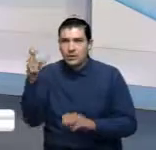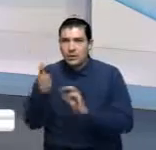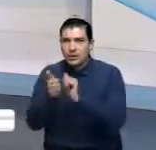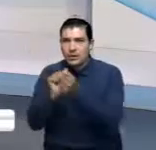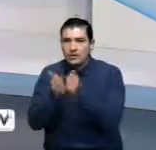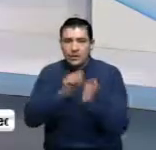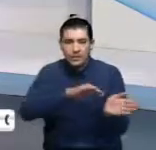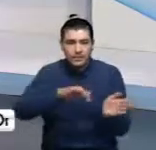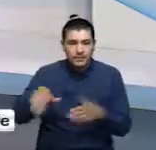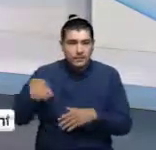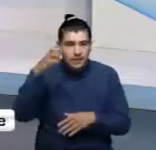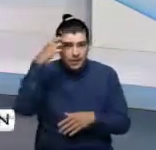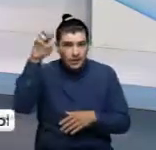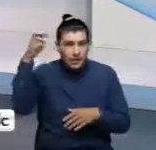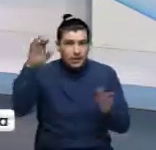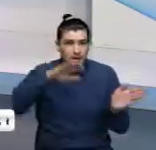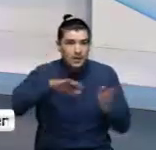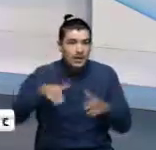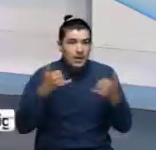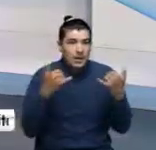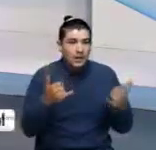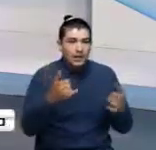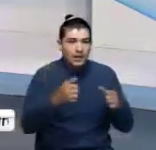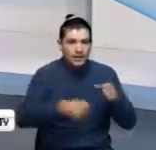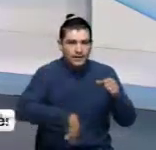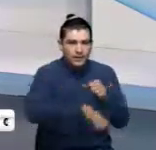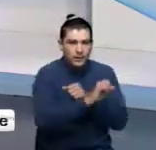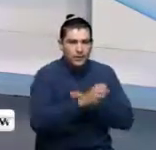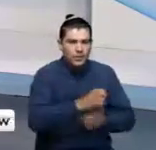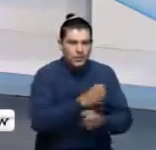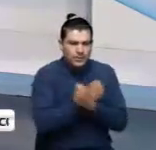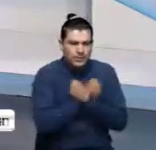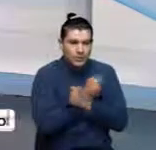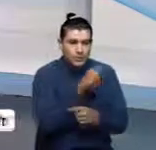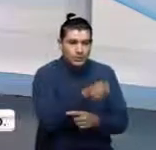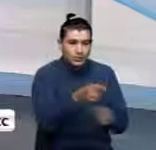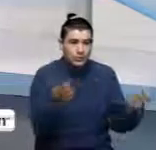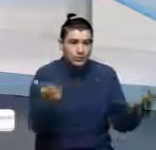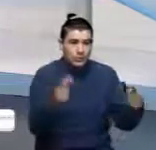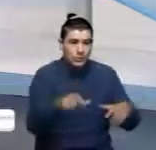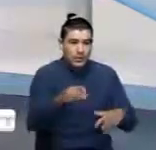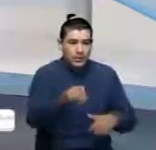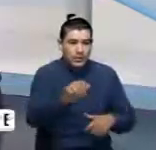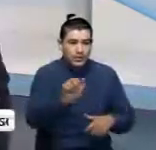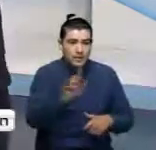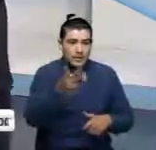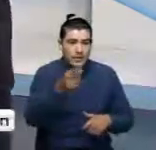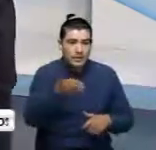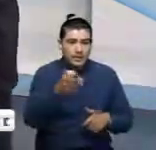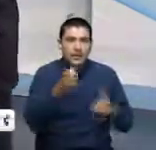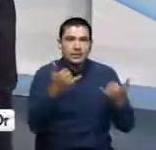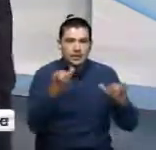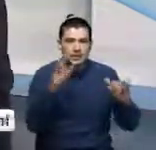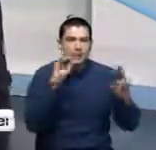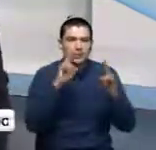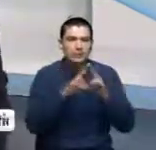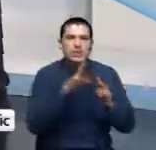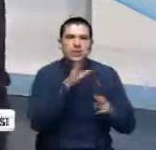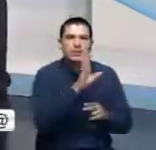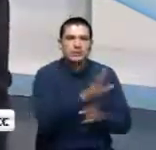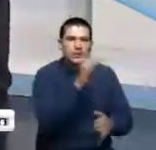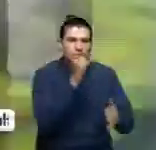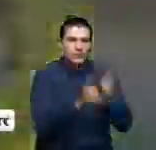Dejamos el fútbol profesional y hablamos ahora del fútbol aficionado, porque en la cancha Marte se conocieron quiénes serán los finalistas de la versión